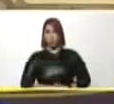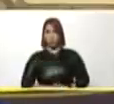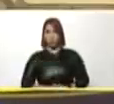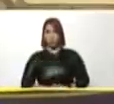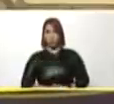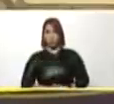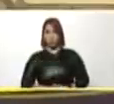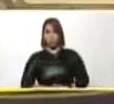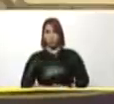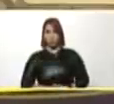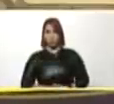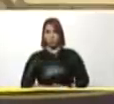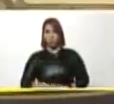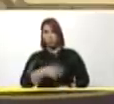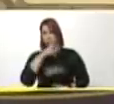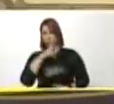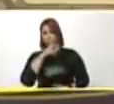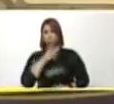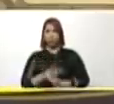deleznables,